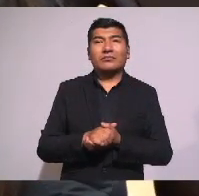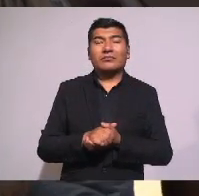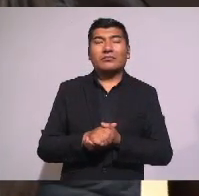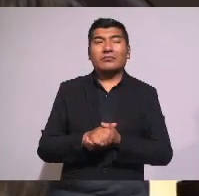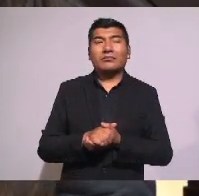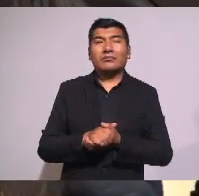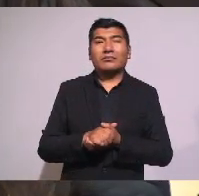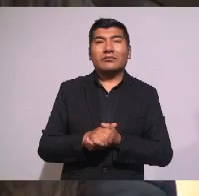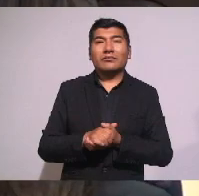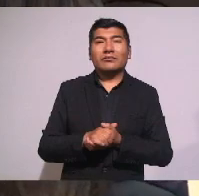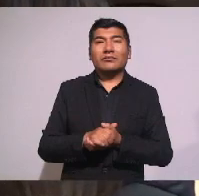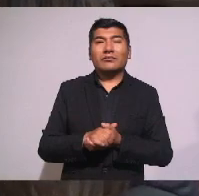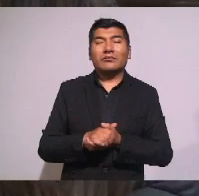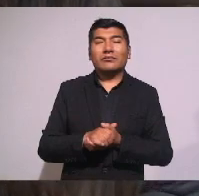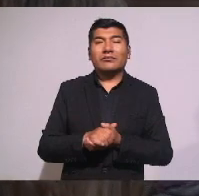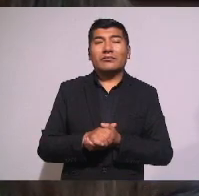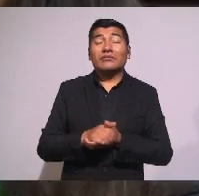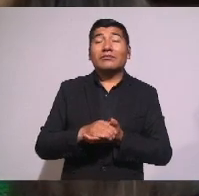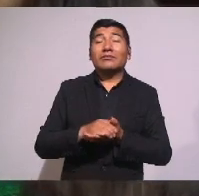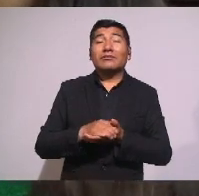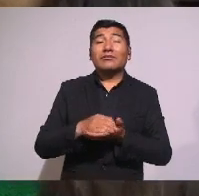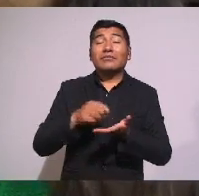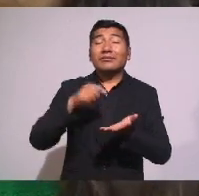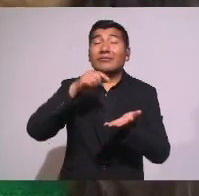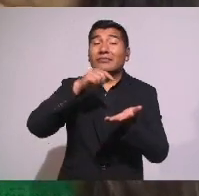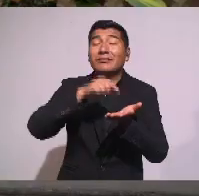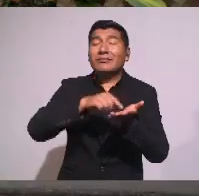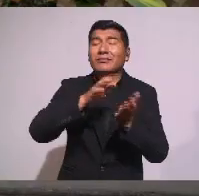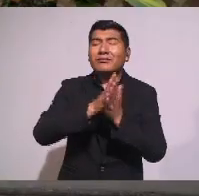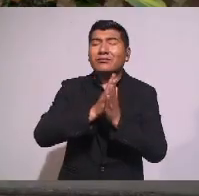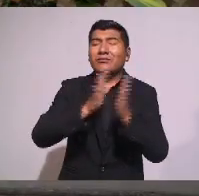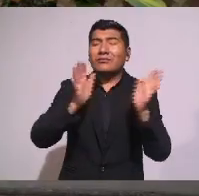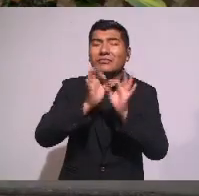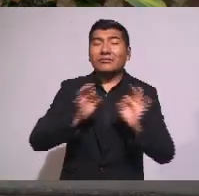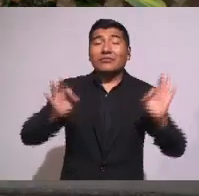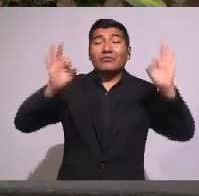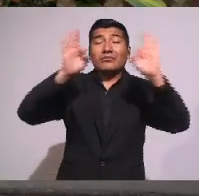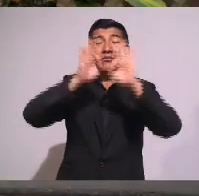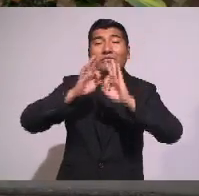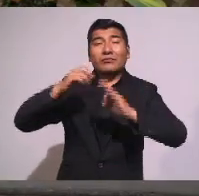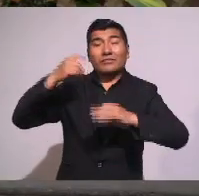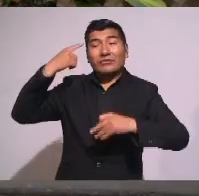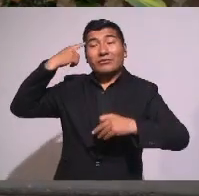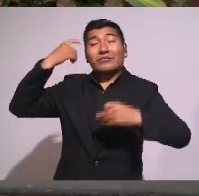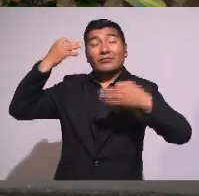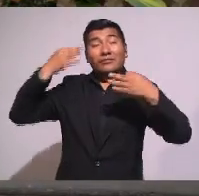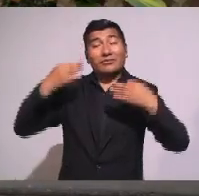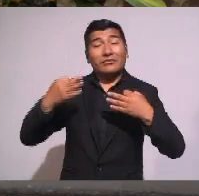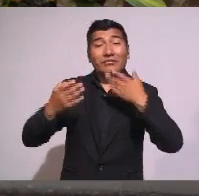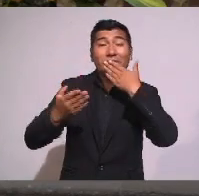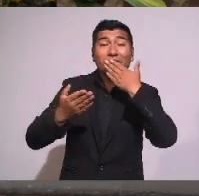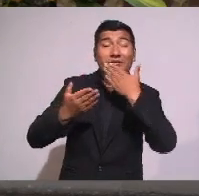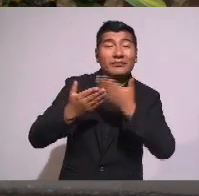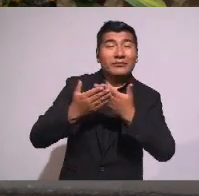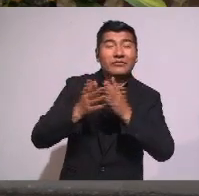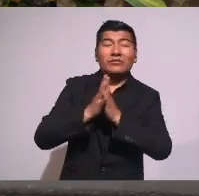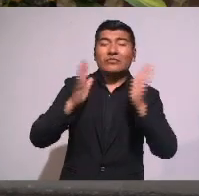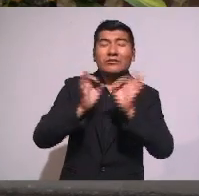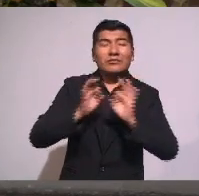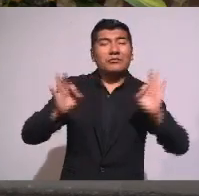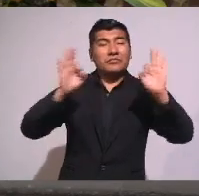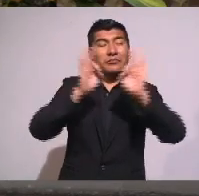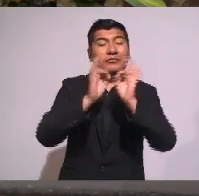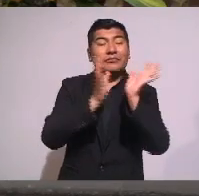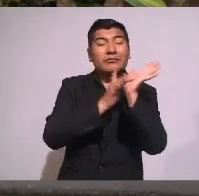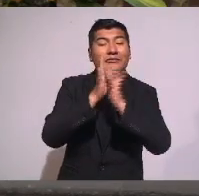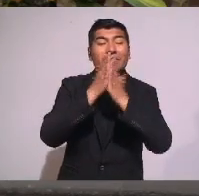decisión y no ser felices. Es crucial decidir bien. Tan crucial que el Evangelio